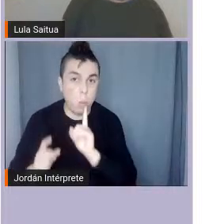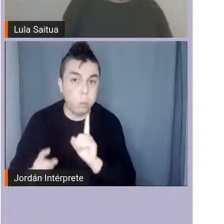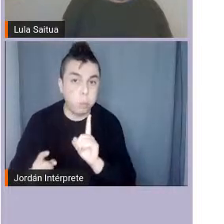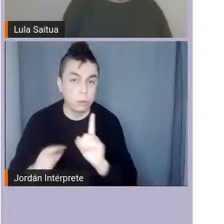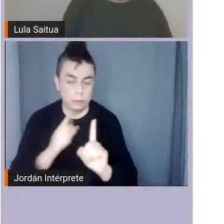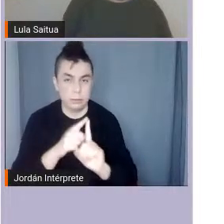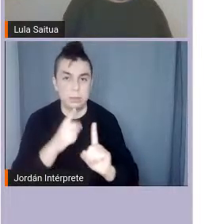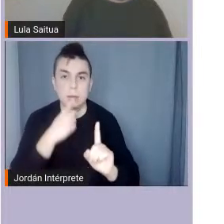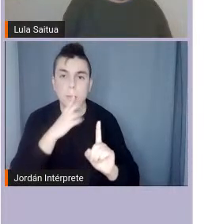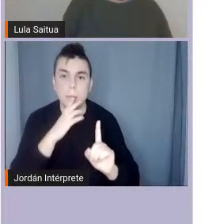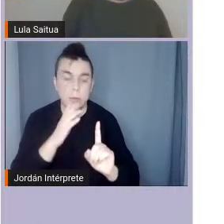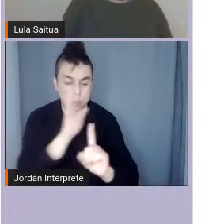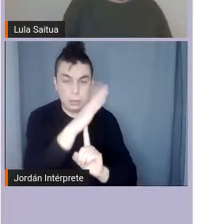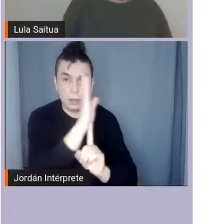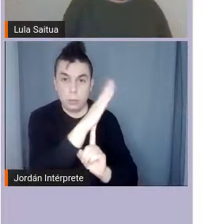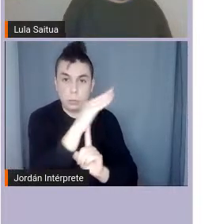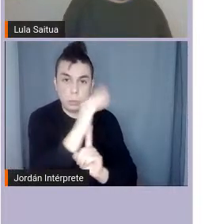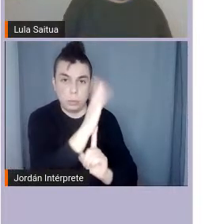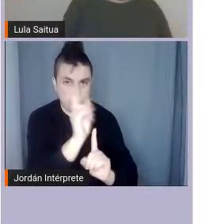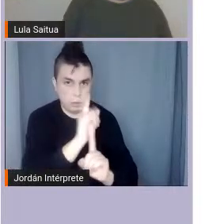y botamos.